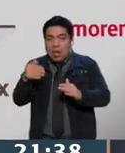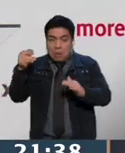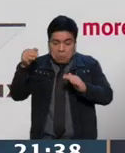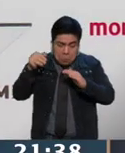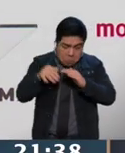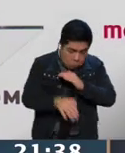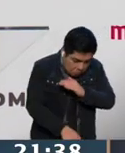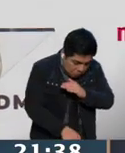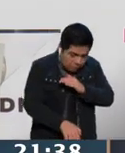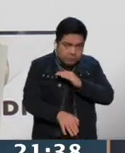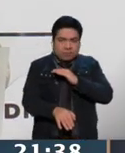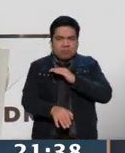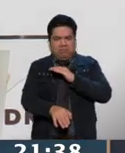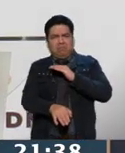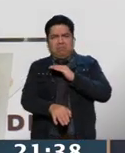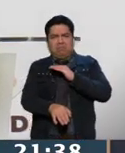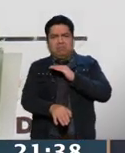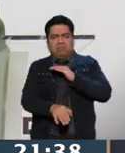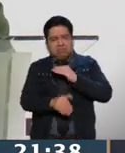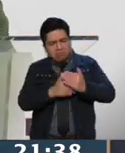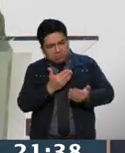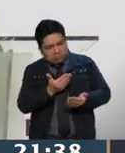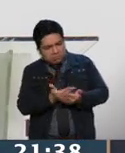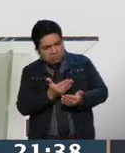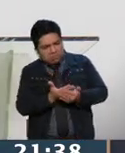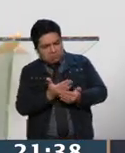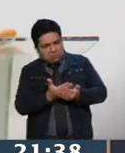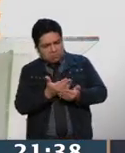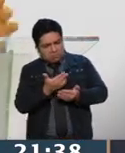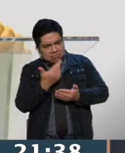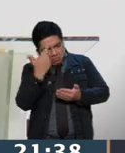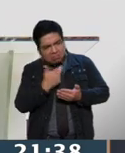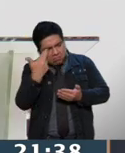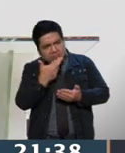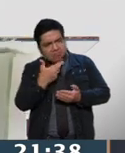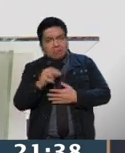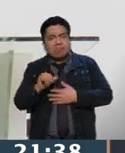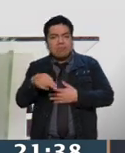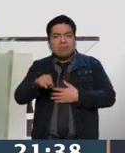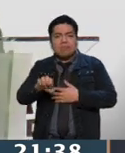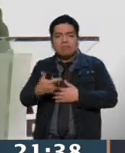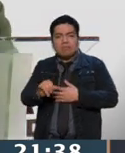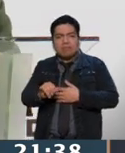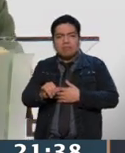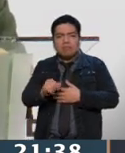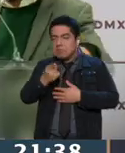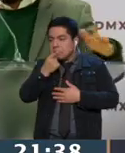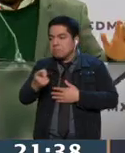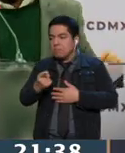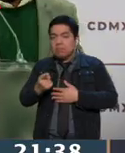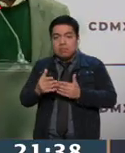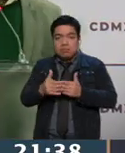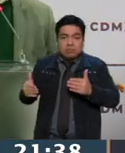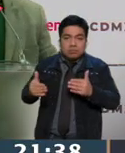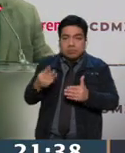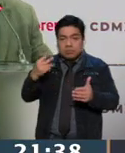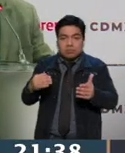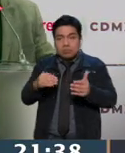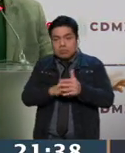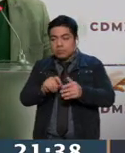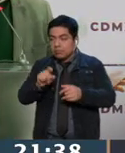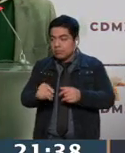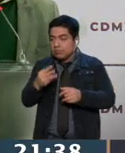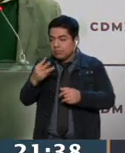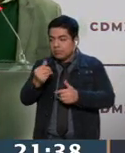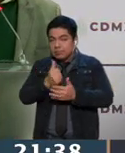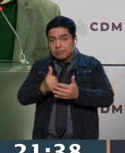picada. Sin embargo, datos recientes verificados y presentados por el INEGI revelan que en el tercer trimestre de 2023,